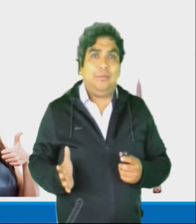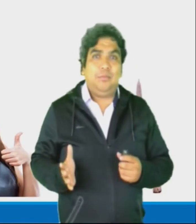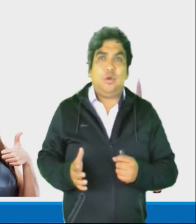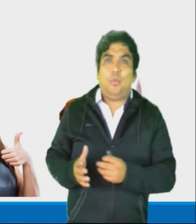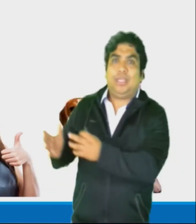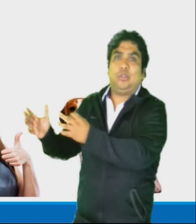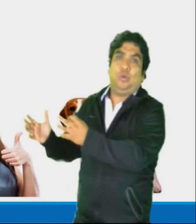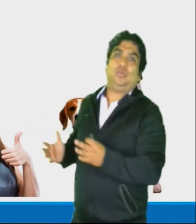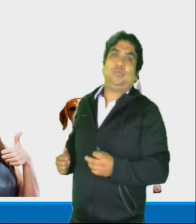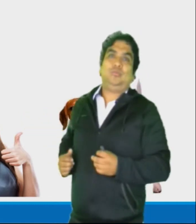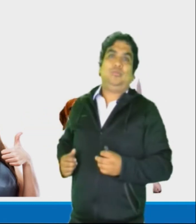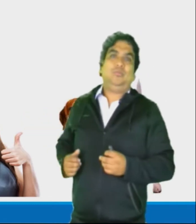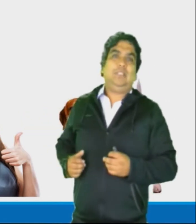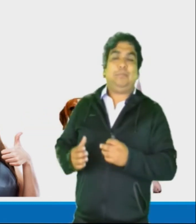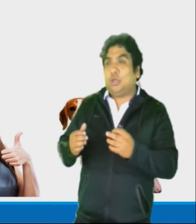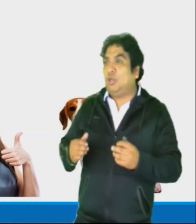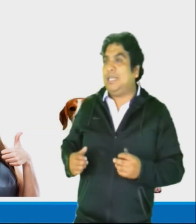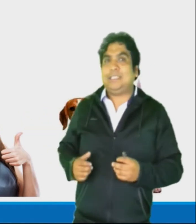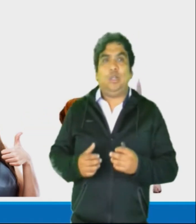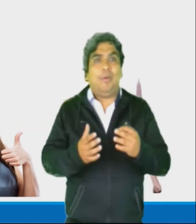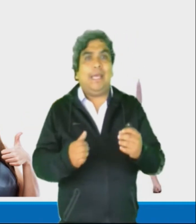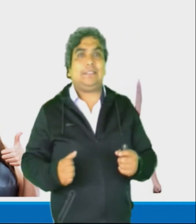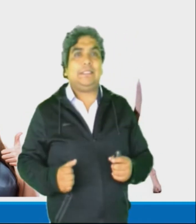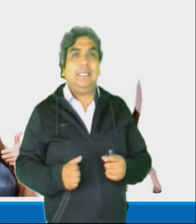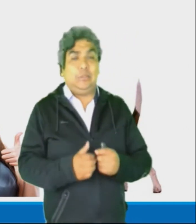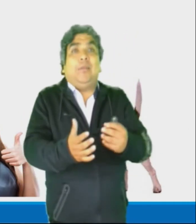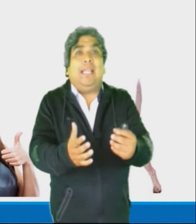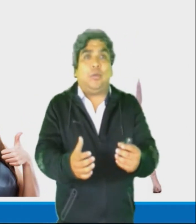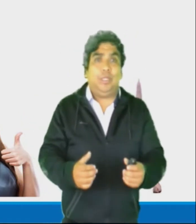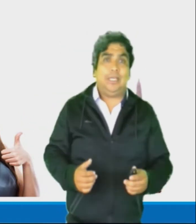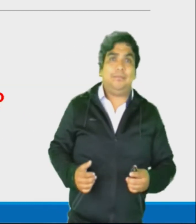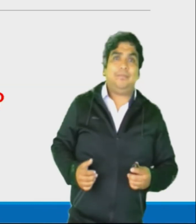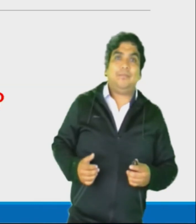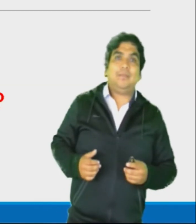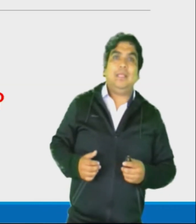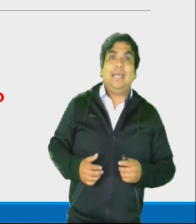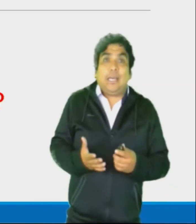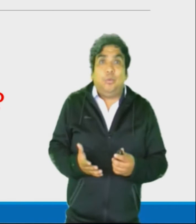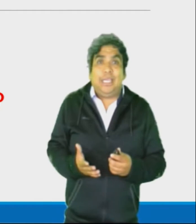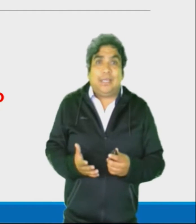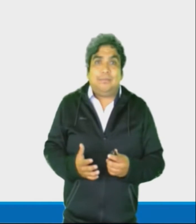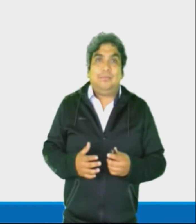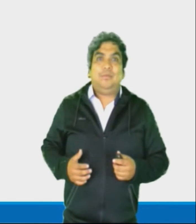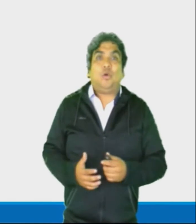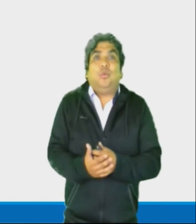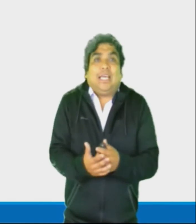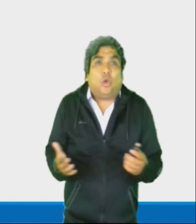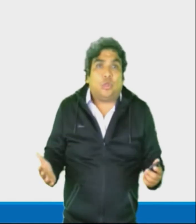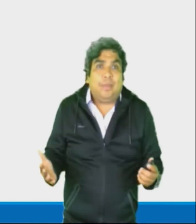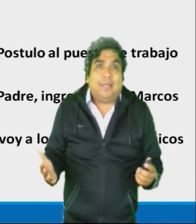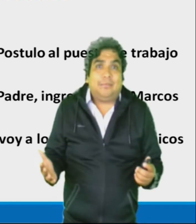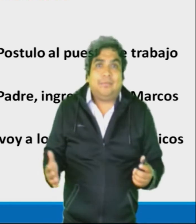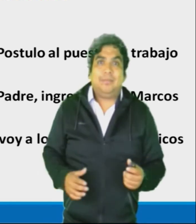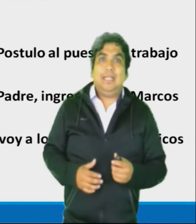comunican? Comunican todos. Las personas, los bebés, los animales comunican. ¿Qué comunican? Comunica